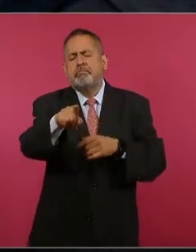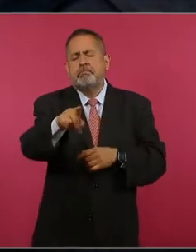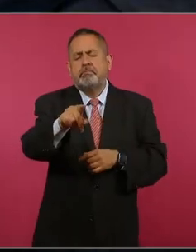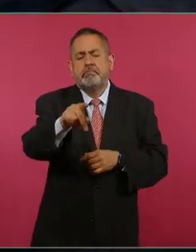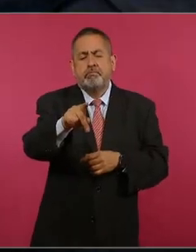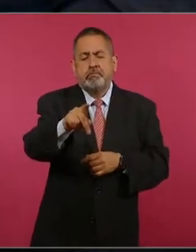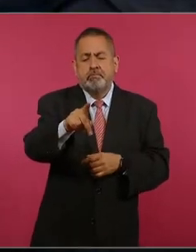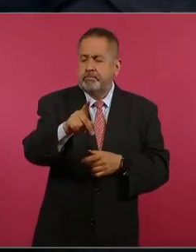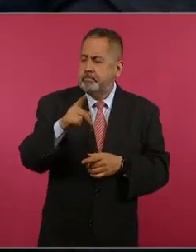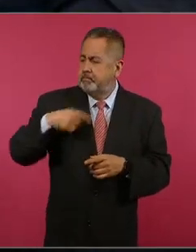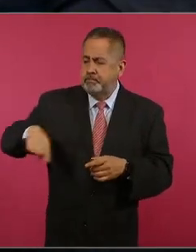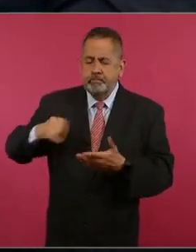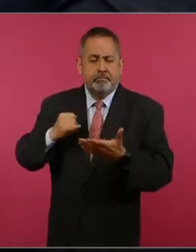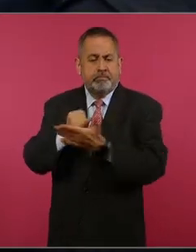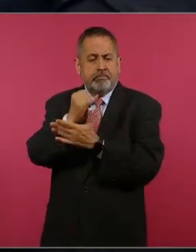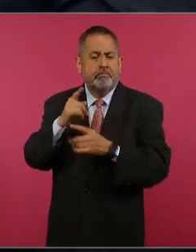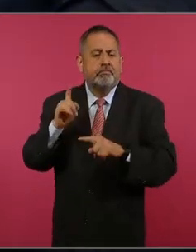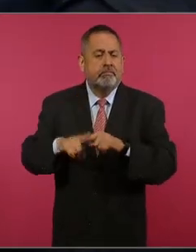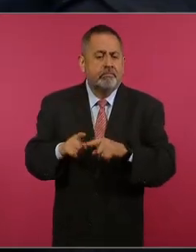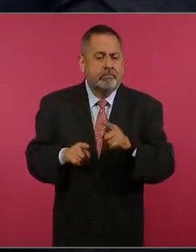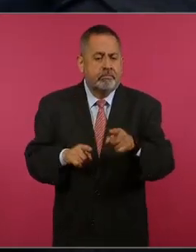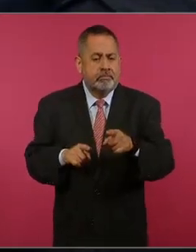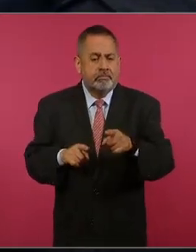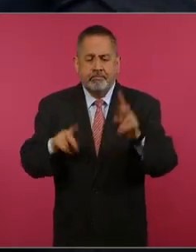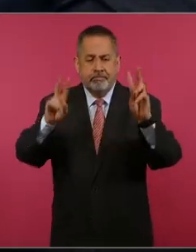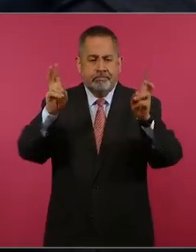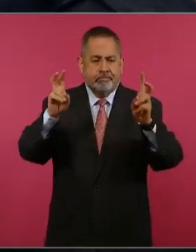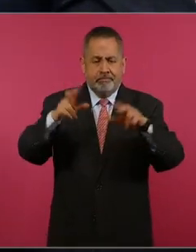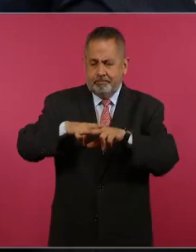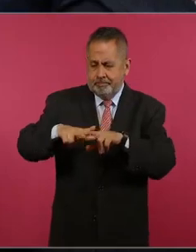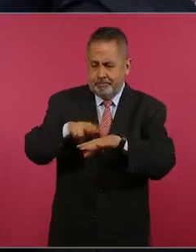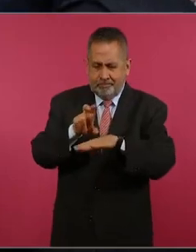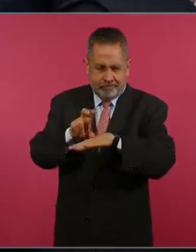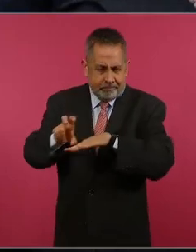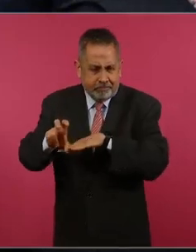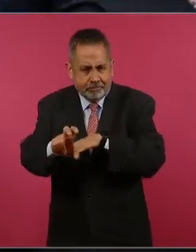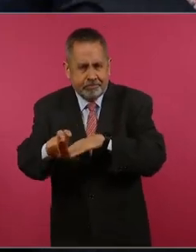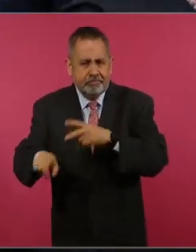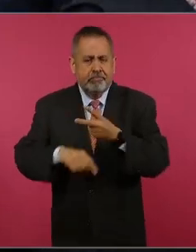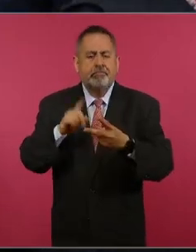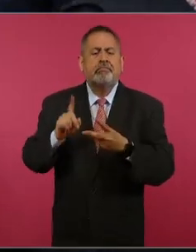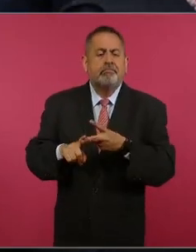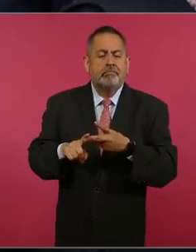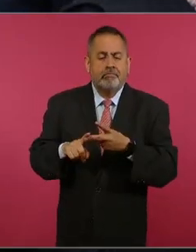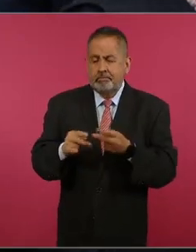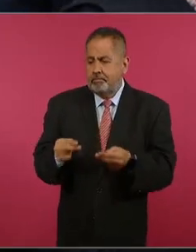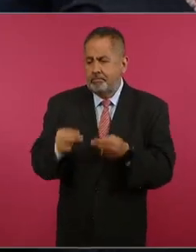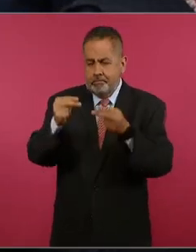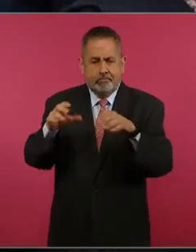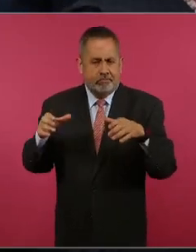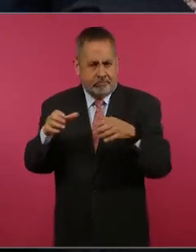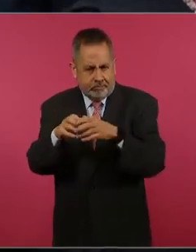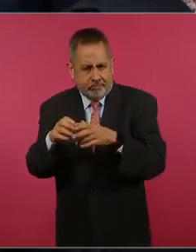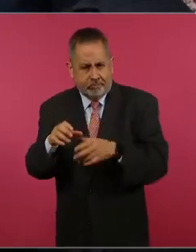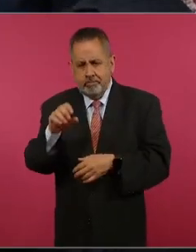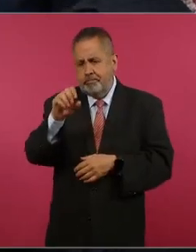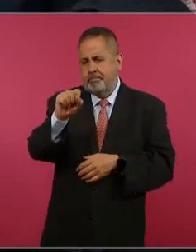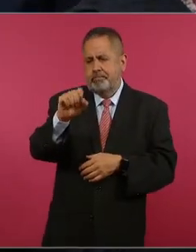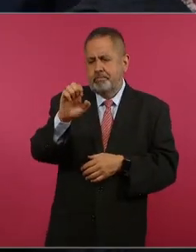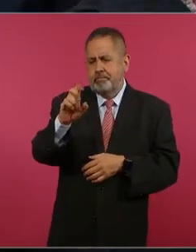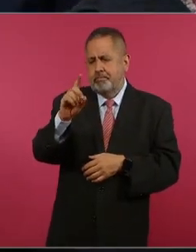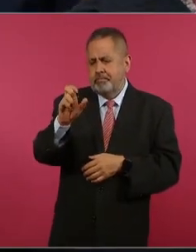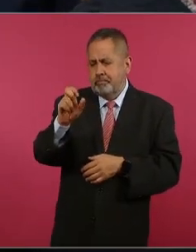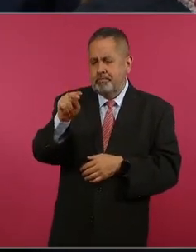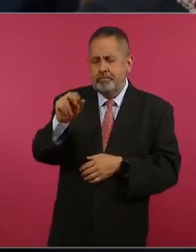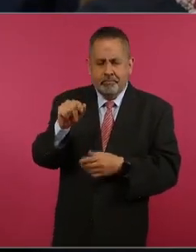se definió que todo lo que tenía que ver con el tema de Tren Maya, todo lo que tenía que ver con el tema de los negocios de la Sedena,